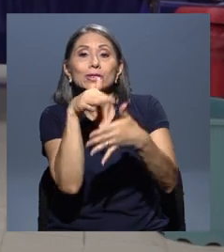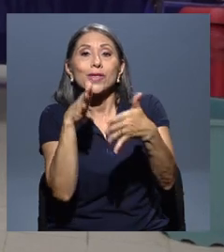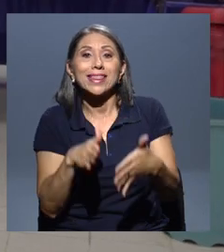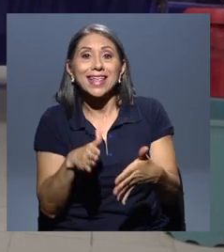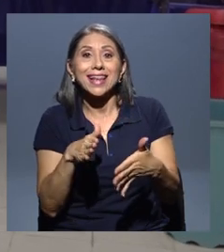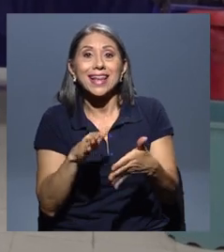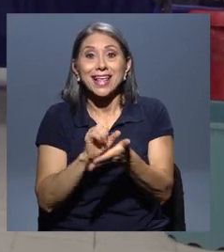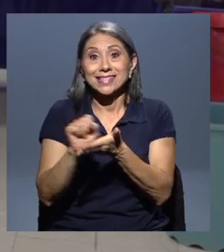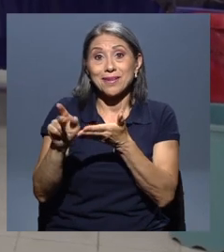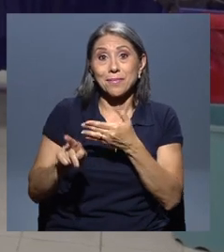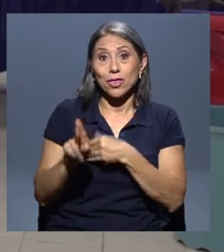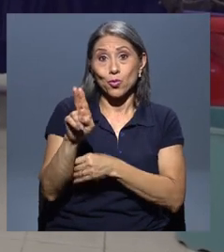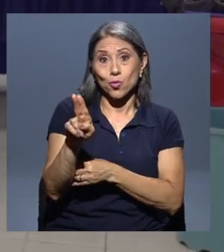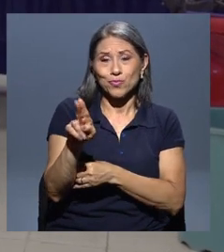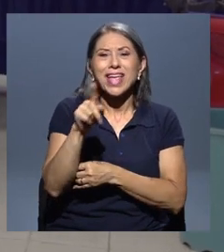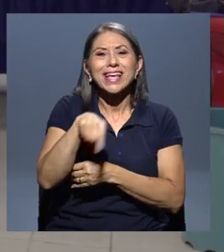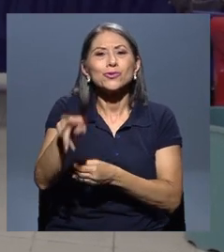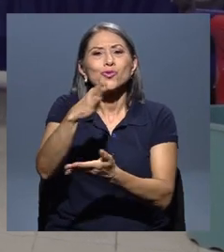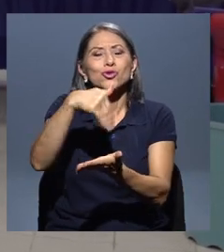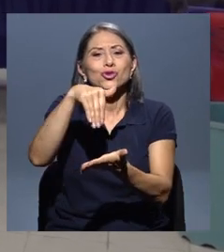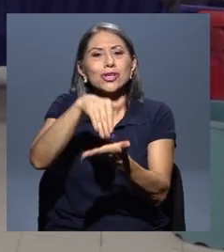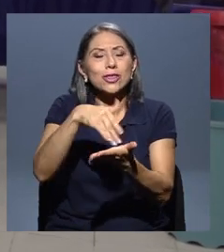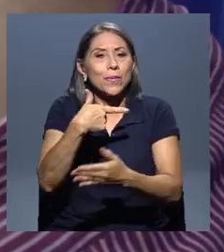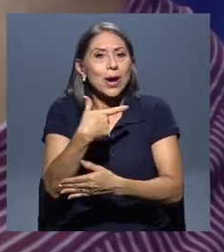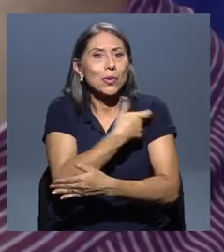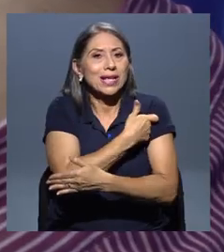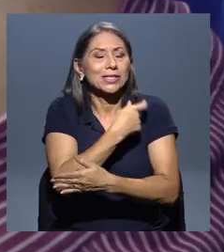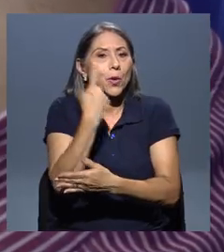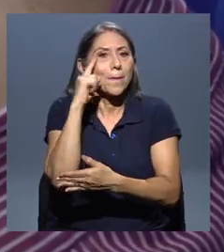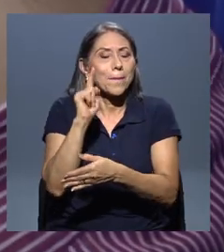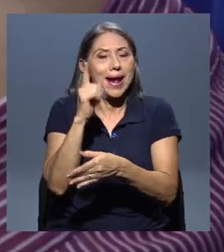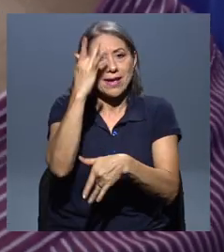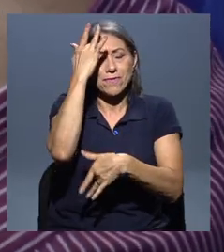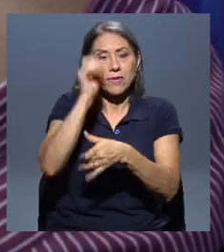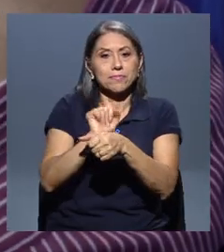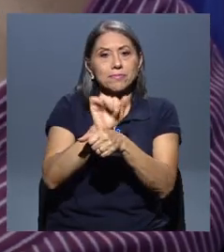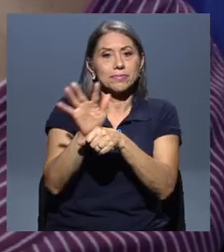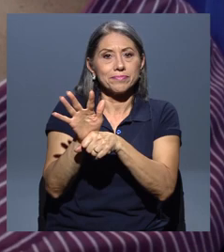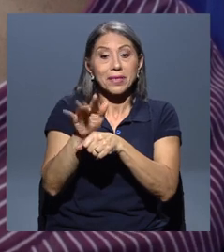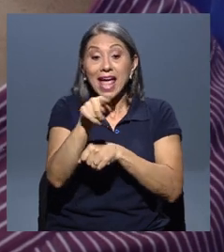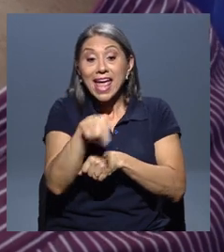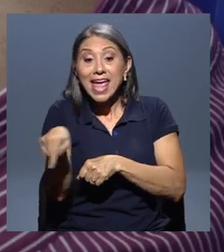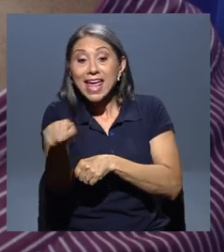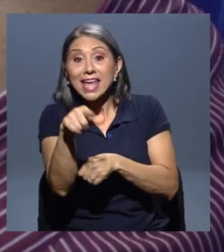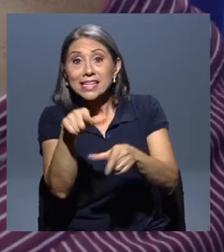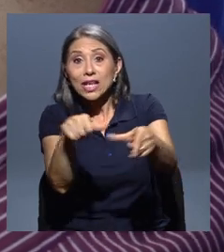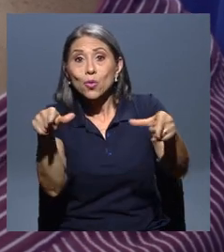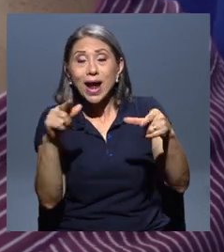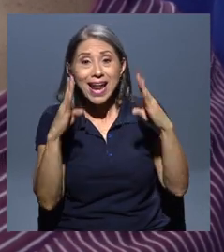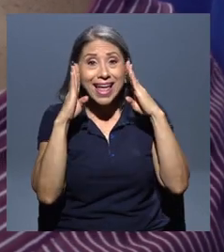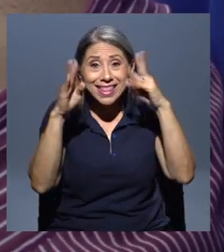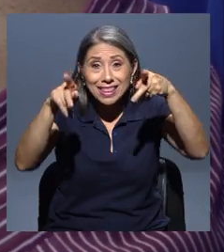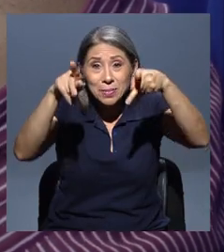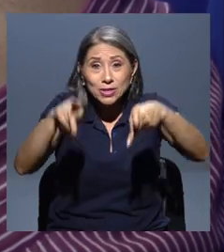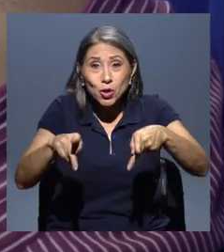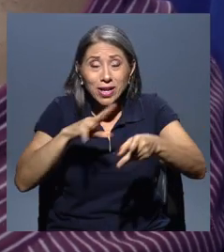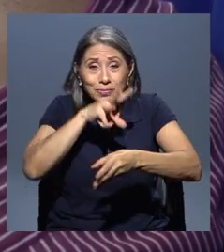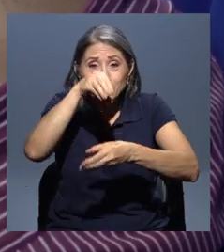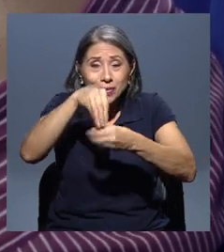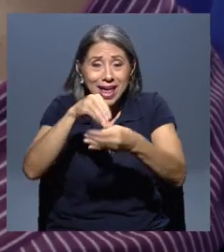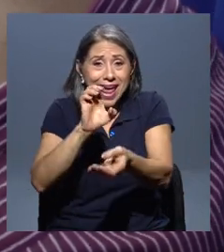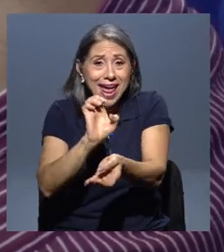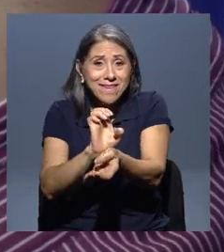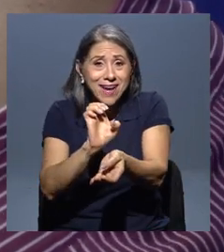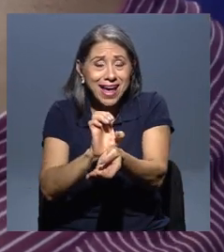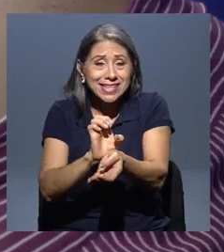convirtió en un nuevo centro de vacunación contra el COVID-19. Este espacio ahora atiende a quienes pertenecen a los CEBAIS del área de salud del